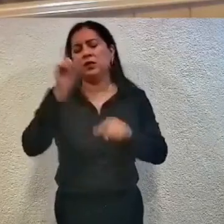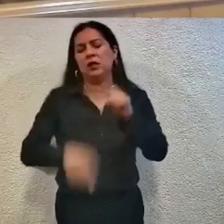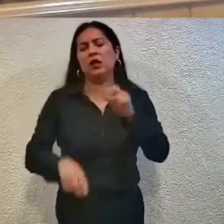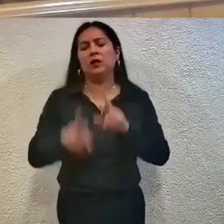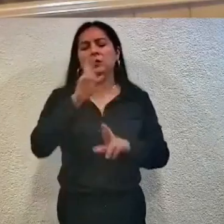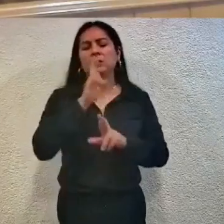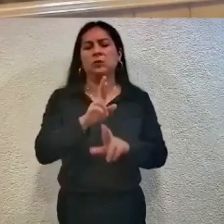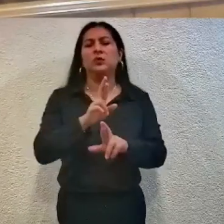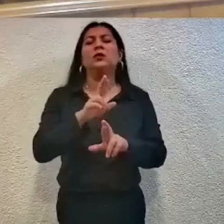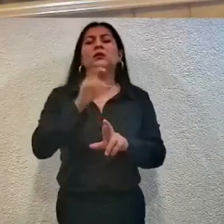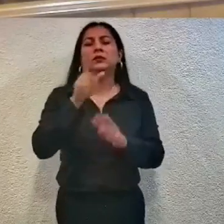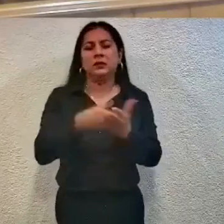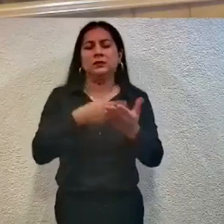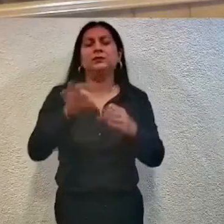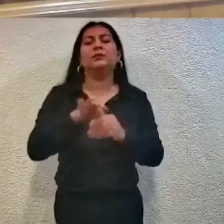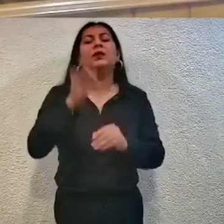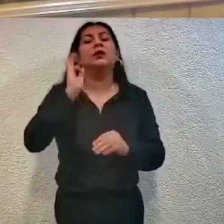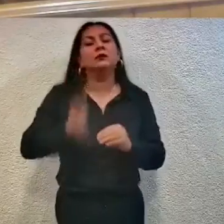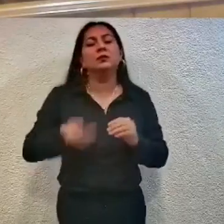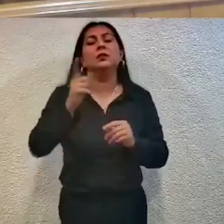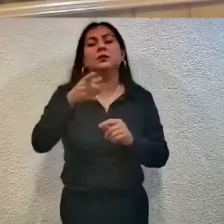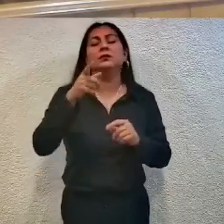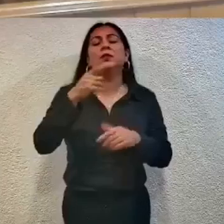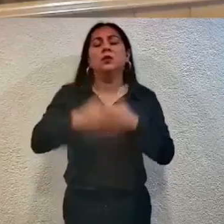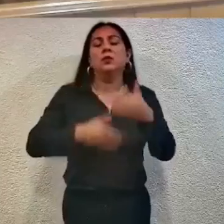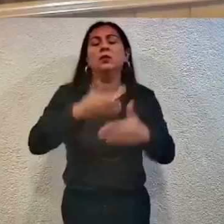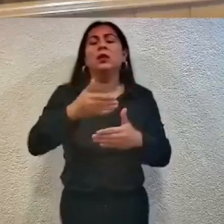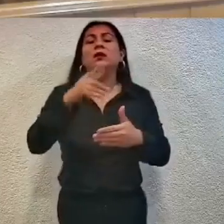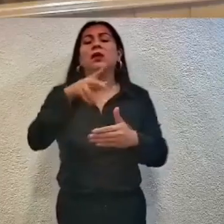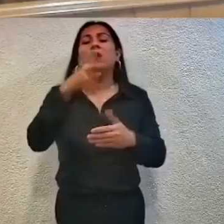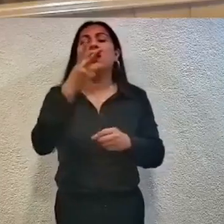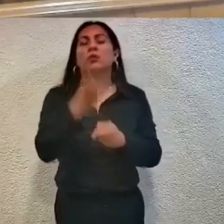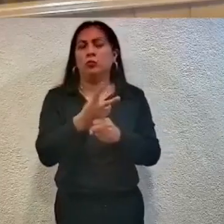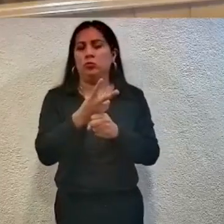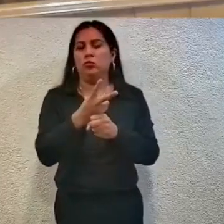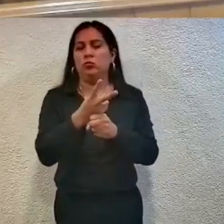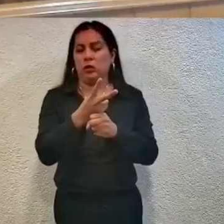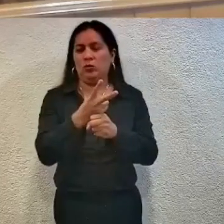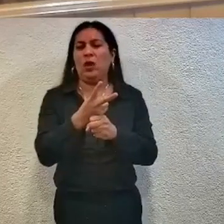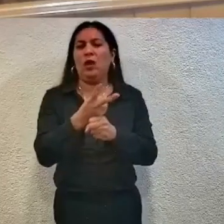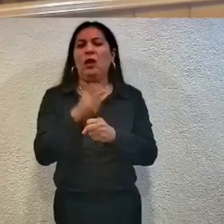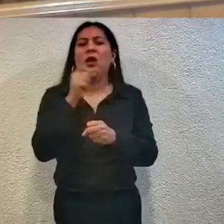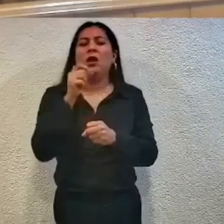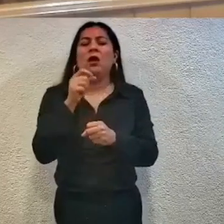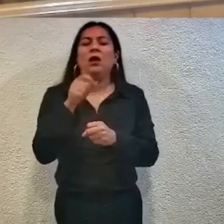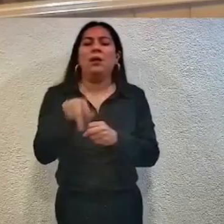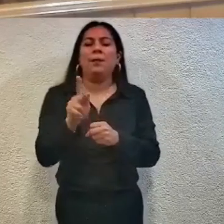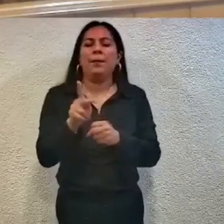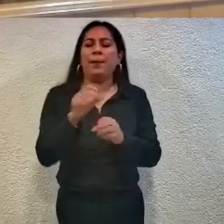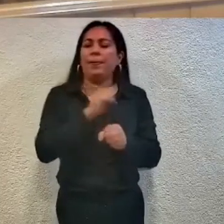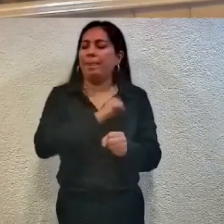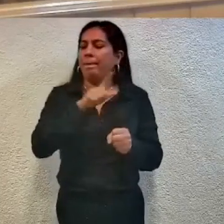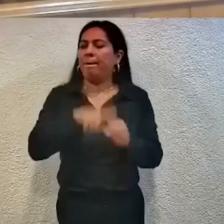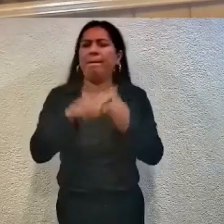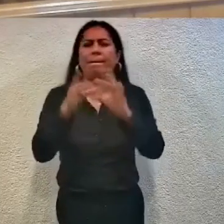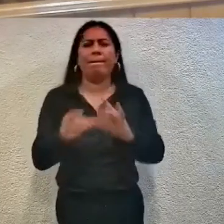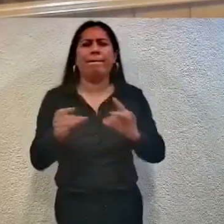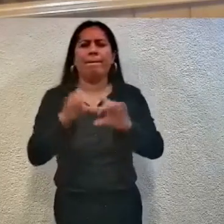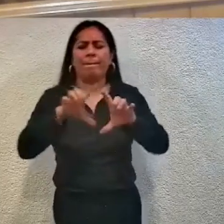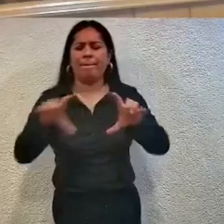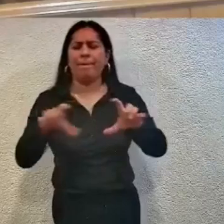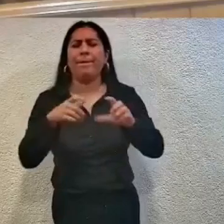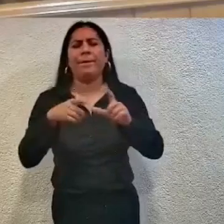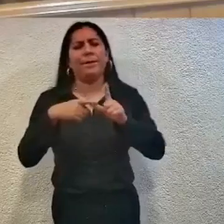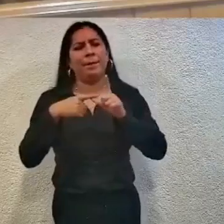se señaló, se anuló su resultado por actualizarse previamente la causal de nulidad de la fracción segunda. No obstante,